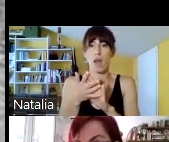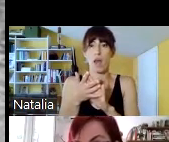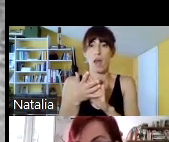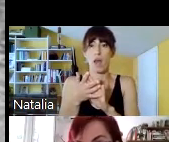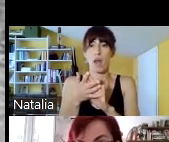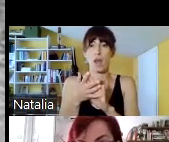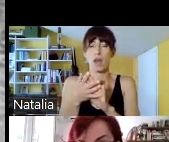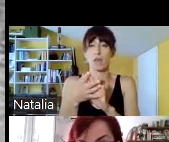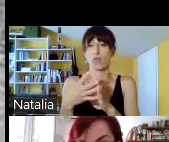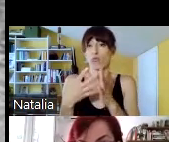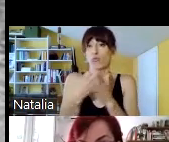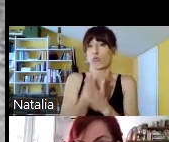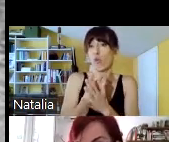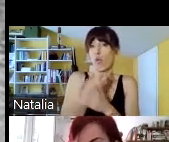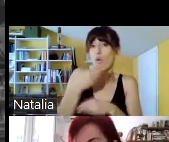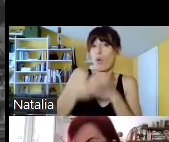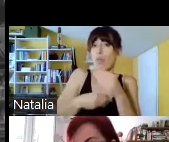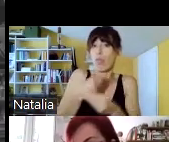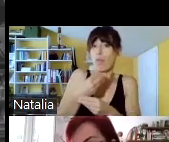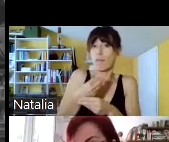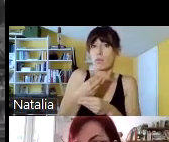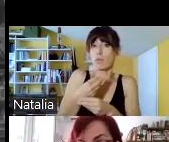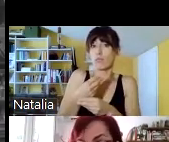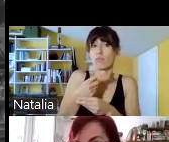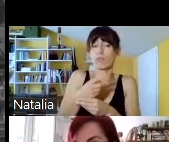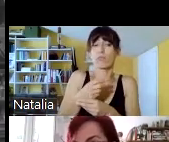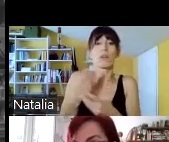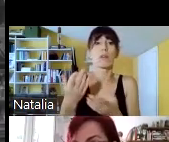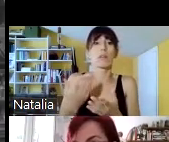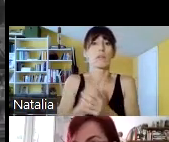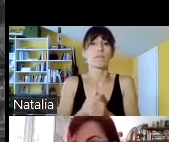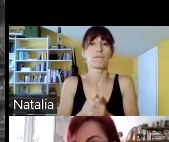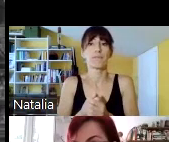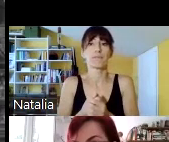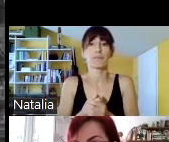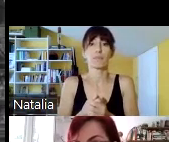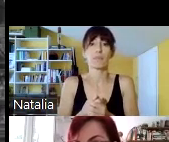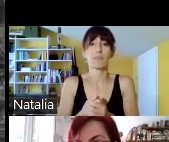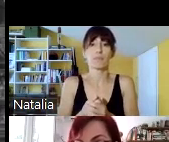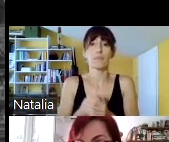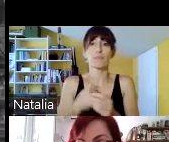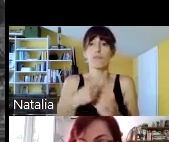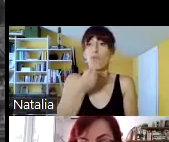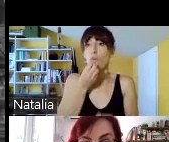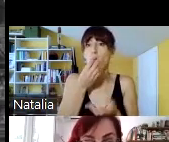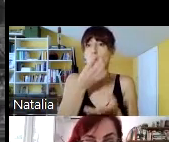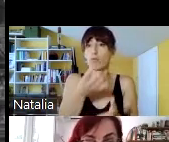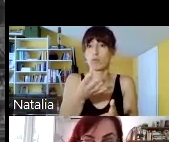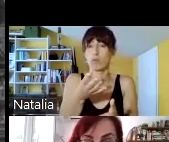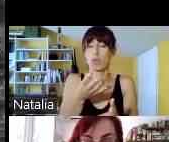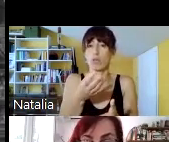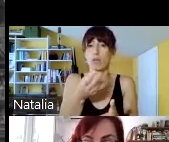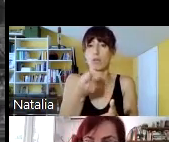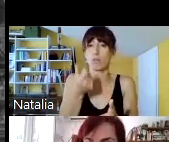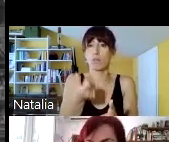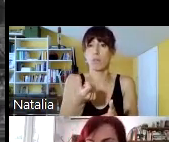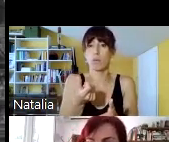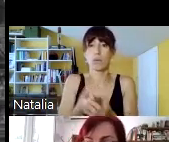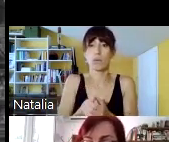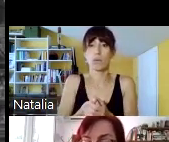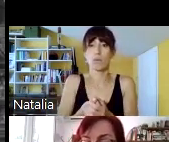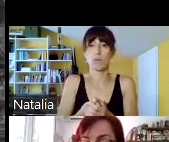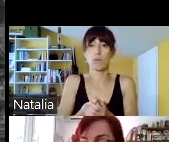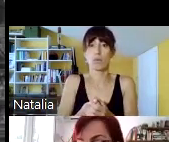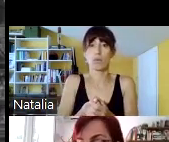todo esto, ¿no? Que ocurre y que Andrea nos ha contado. Y lo voy a contar un poco siguiendo